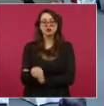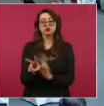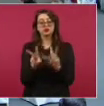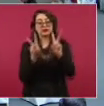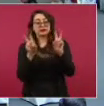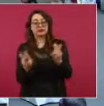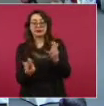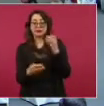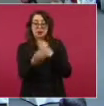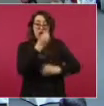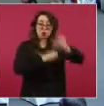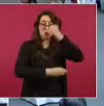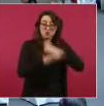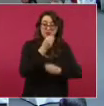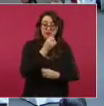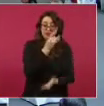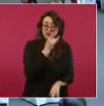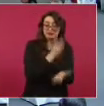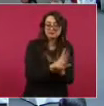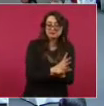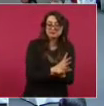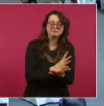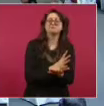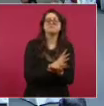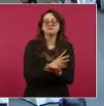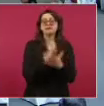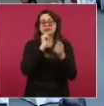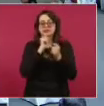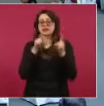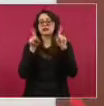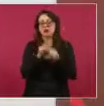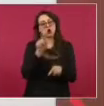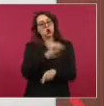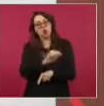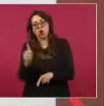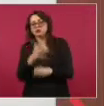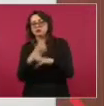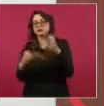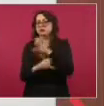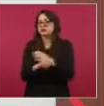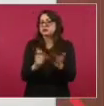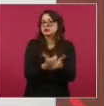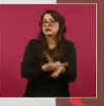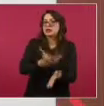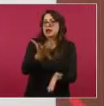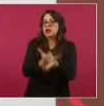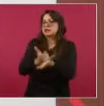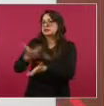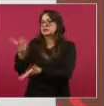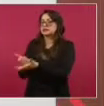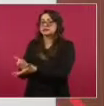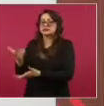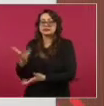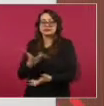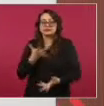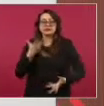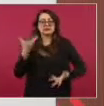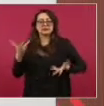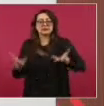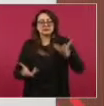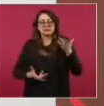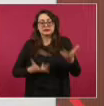denominada canasta básica, sino también en la subyacente. Por ello, nos atrevemos a pedir con todo